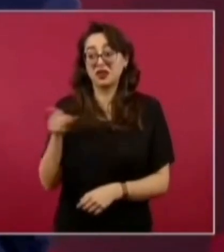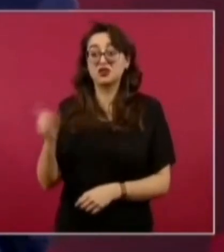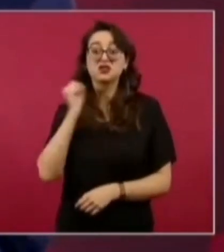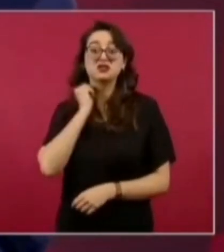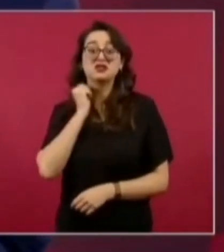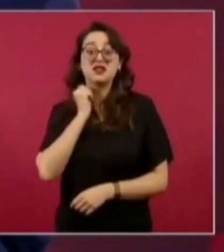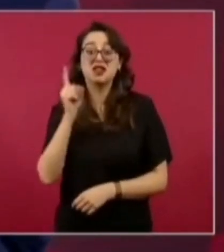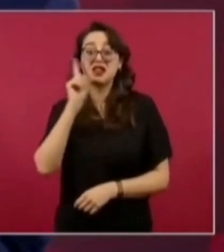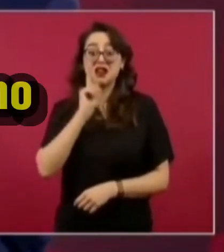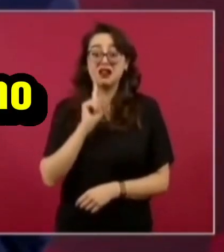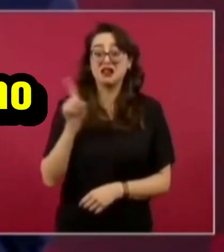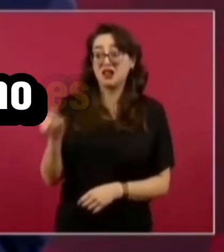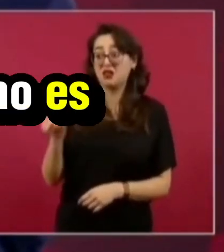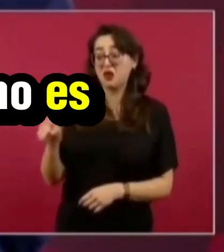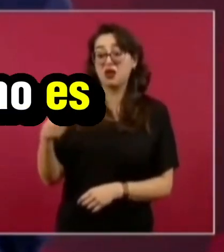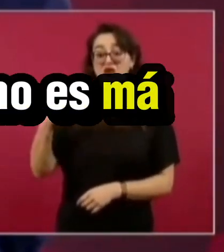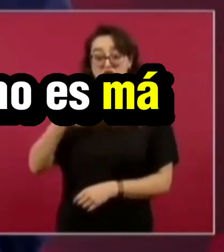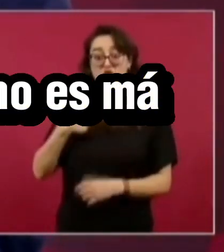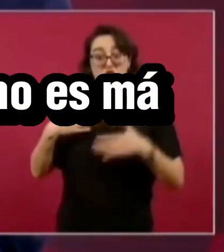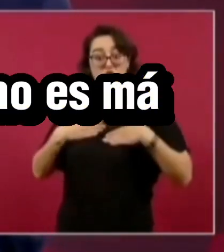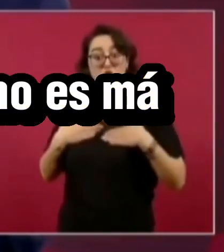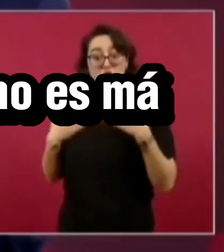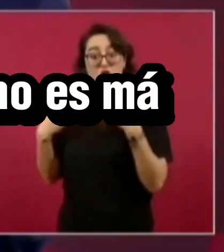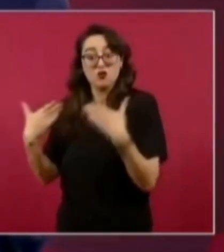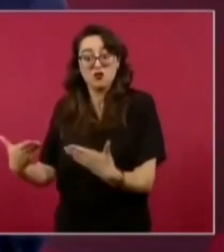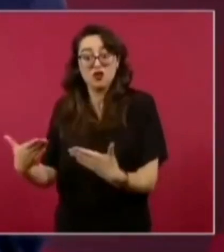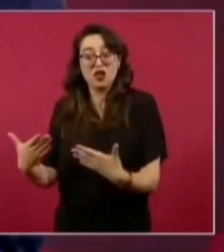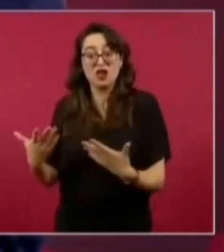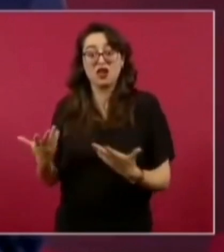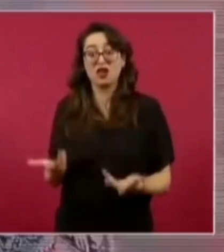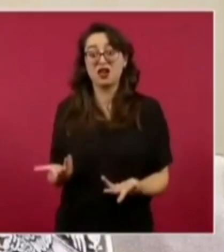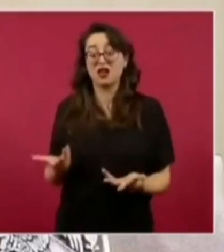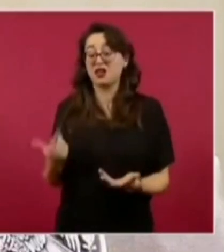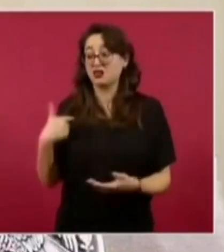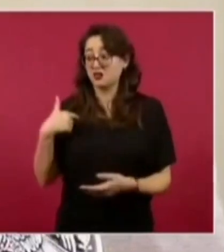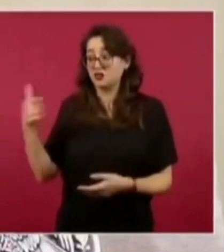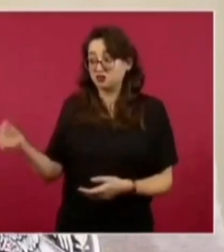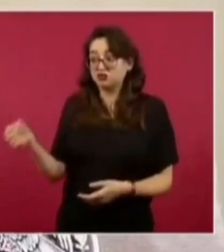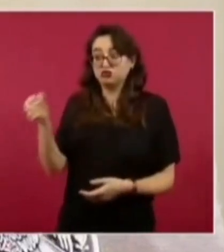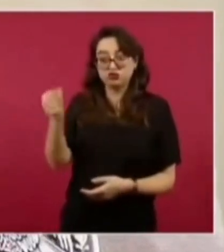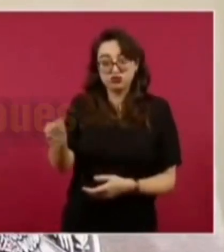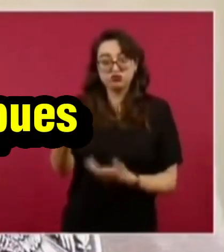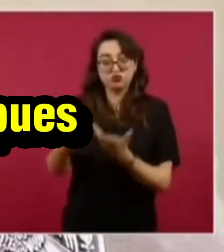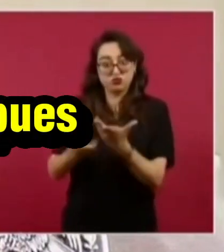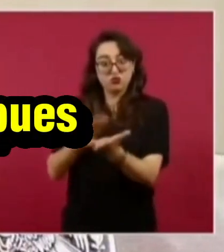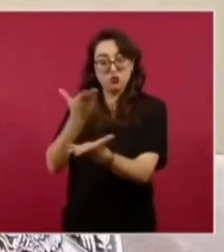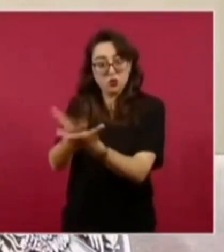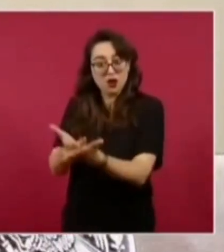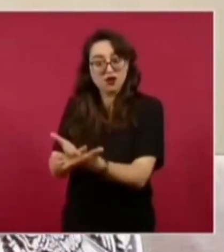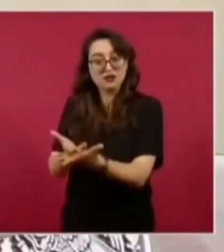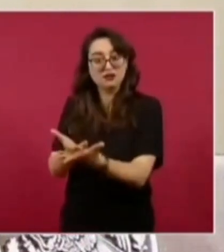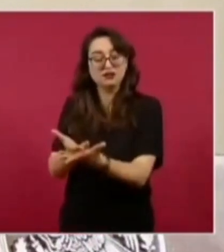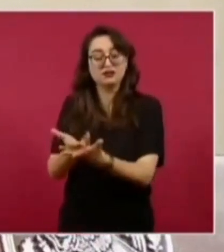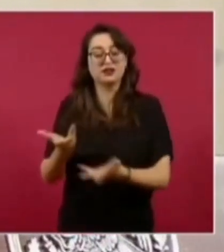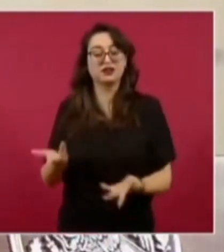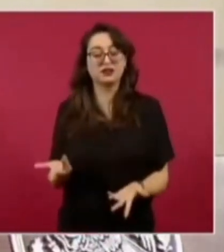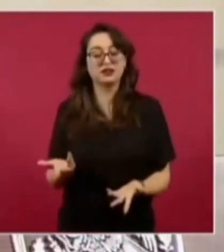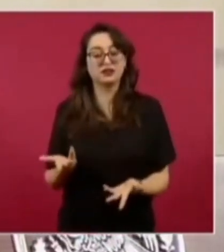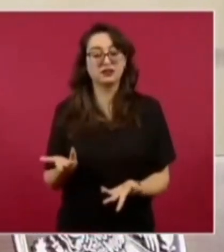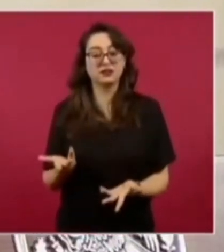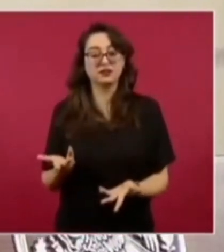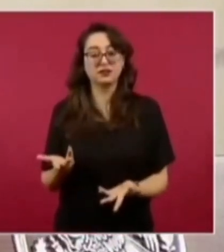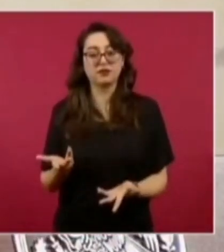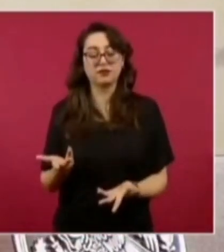premisa de que según este gobierno es más de lo mismo, este gobierno que no se dejó pues